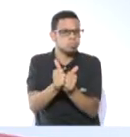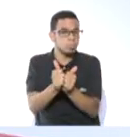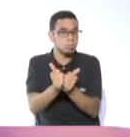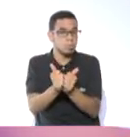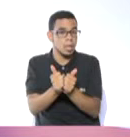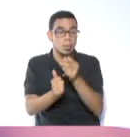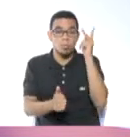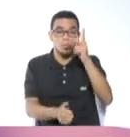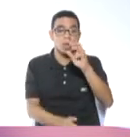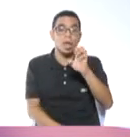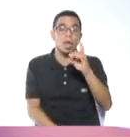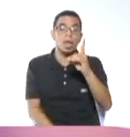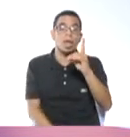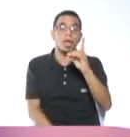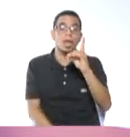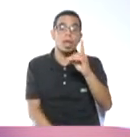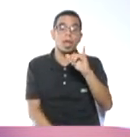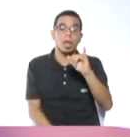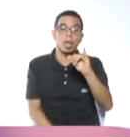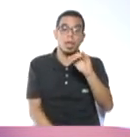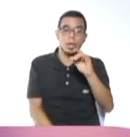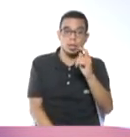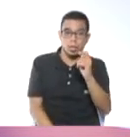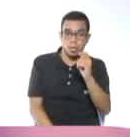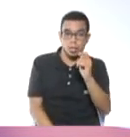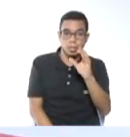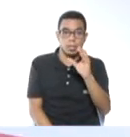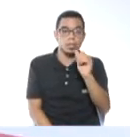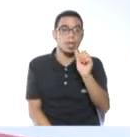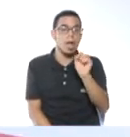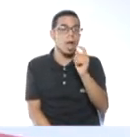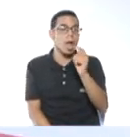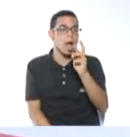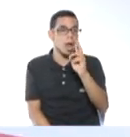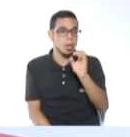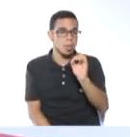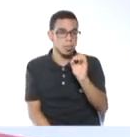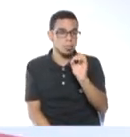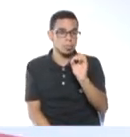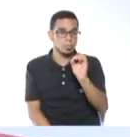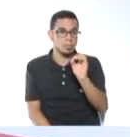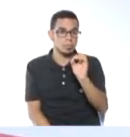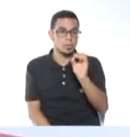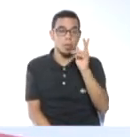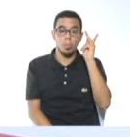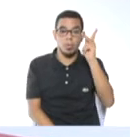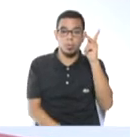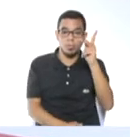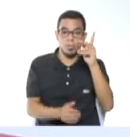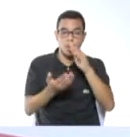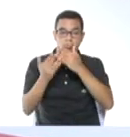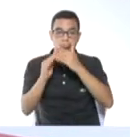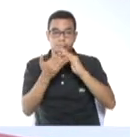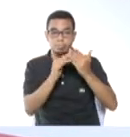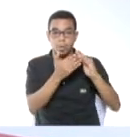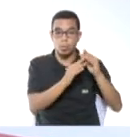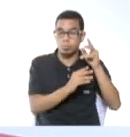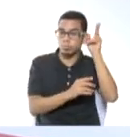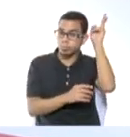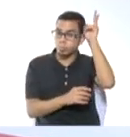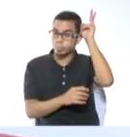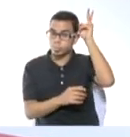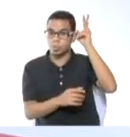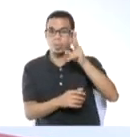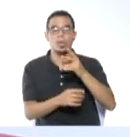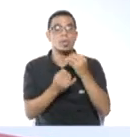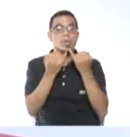Edith Castro, la profe de la comunidad indígena Inga, y hasta hace momentos nos estaba hablando en su idioma